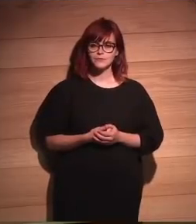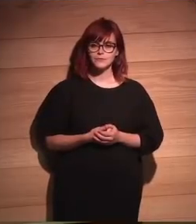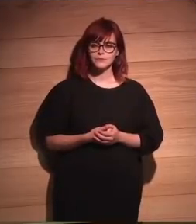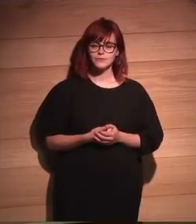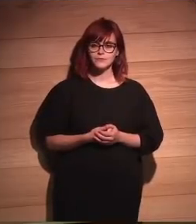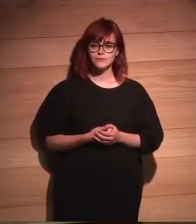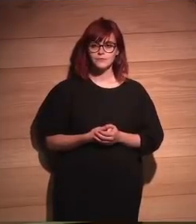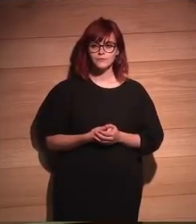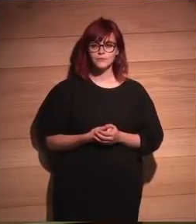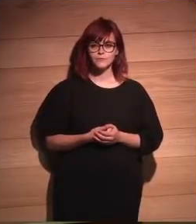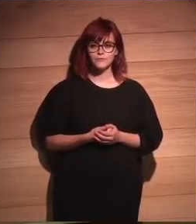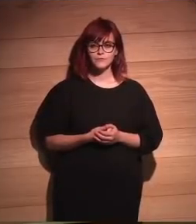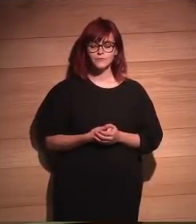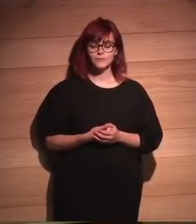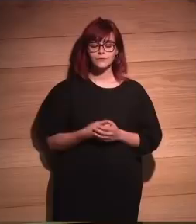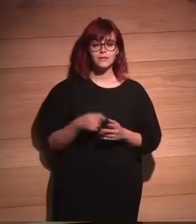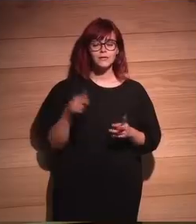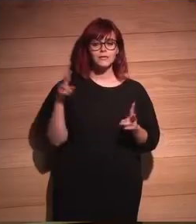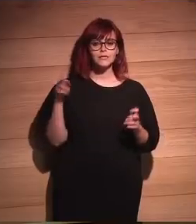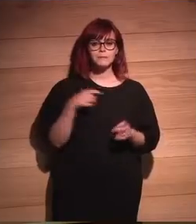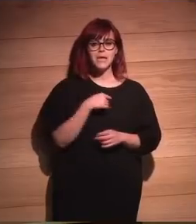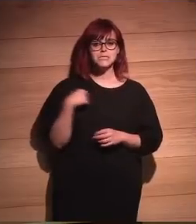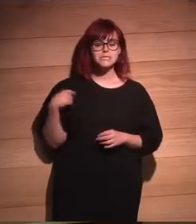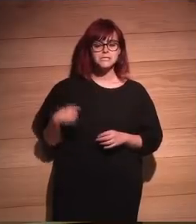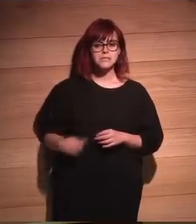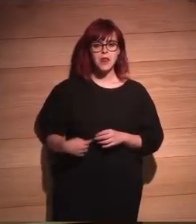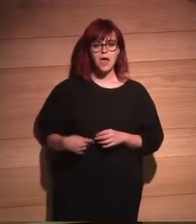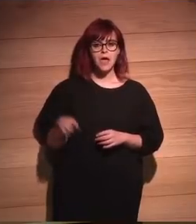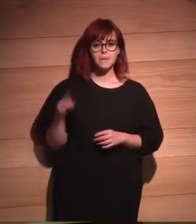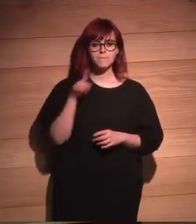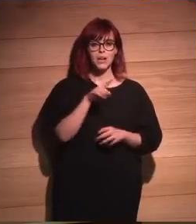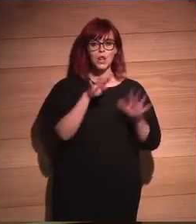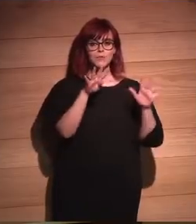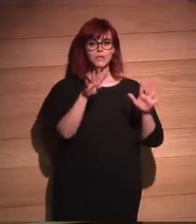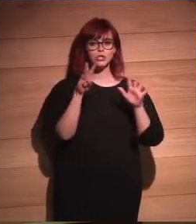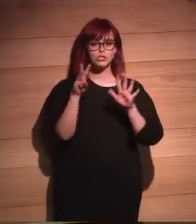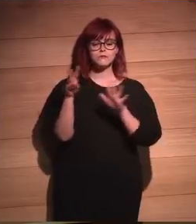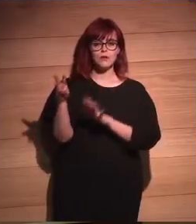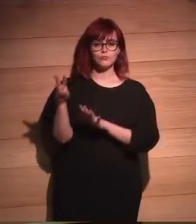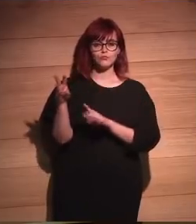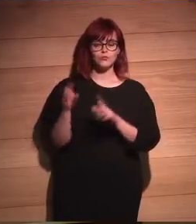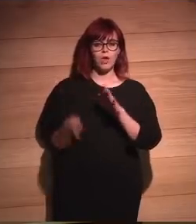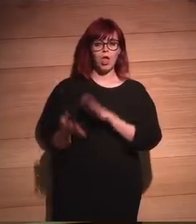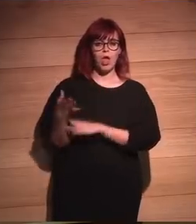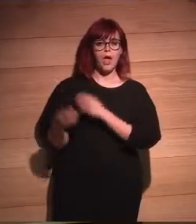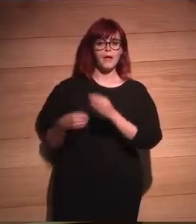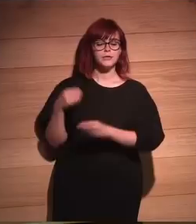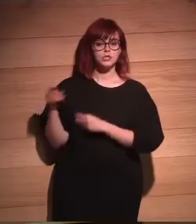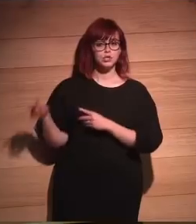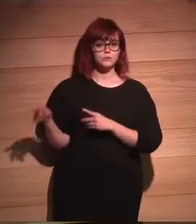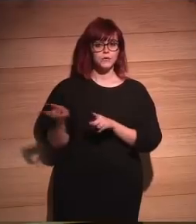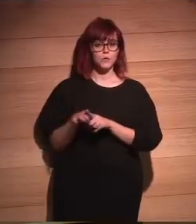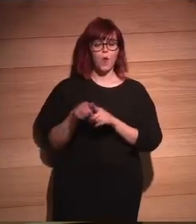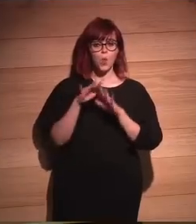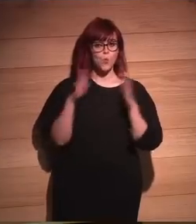Andrés. Bueno, respecto a China, yo creo que lo que ha hecho China desde 1988 no tiene igual en la